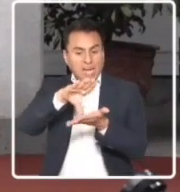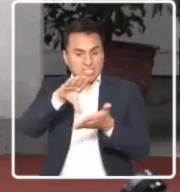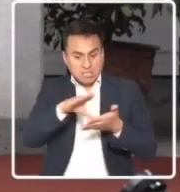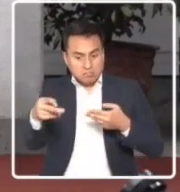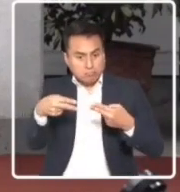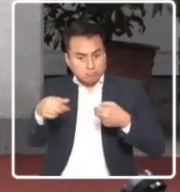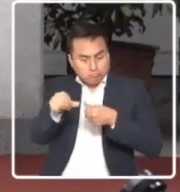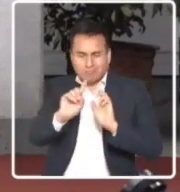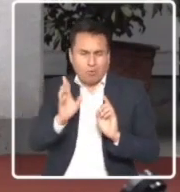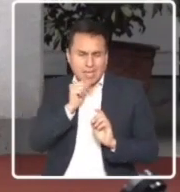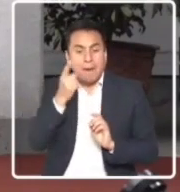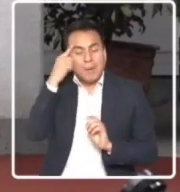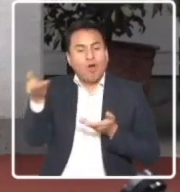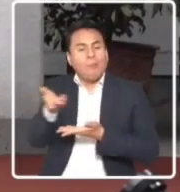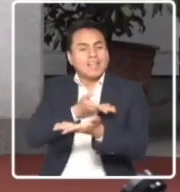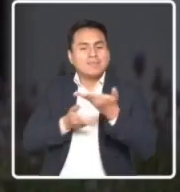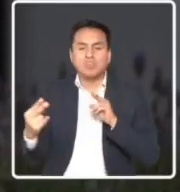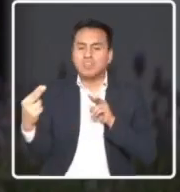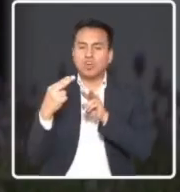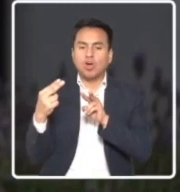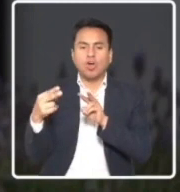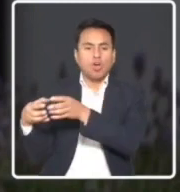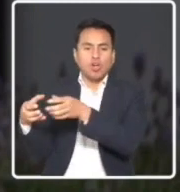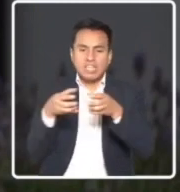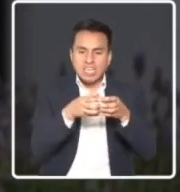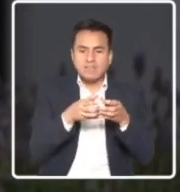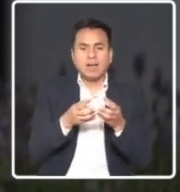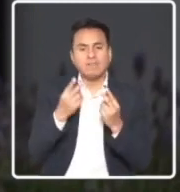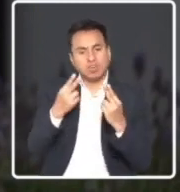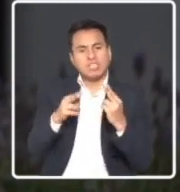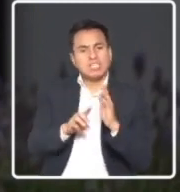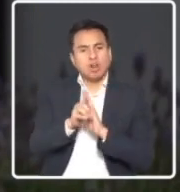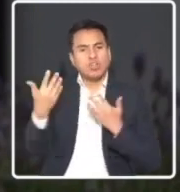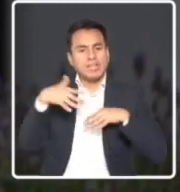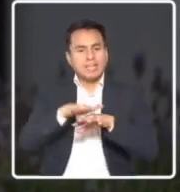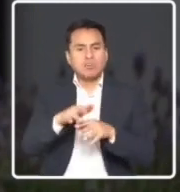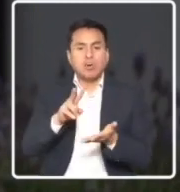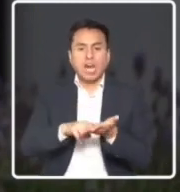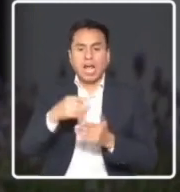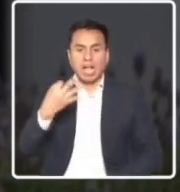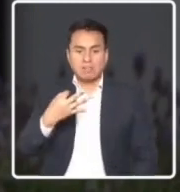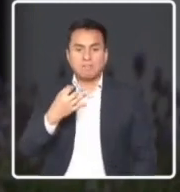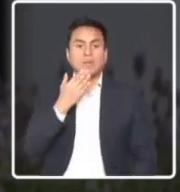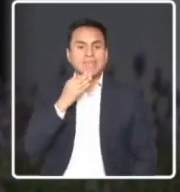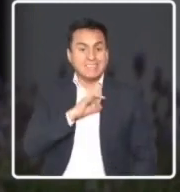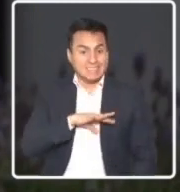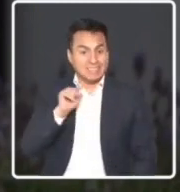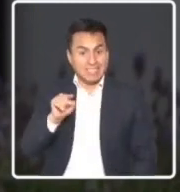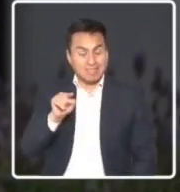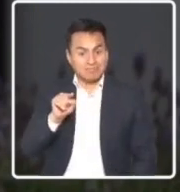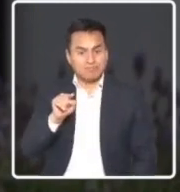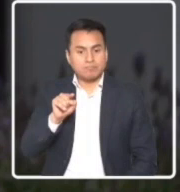fronteras, pero un país con el que compartimos una visión colectiva, una visión del desarrollo y una integración real. Así como Chile,